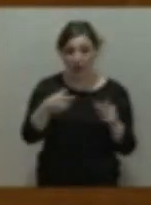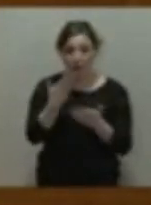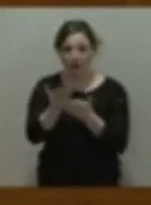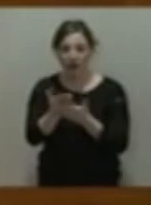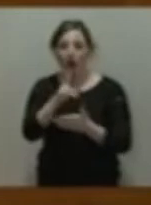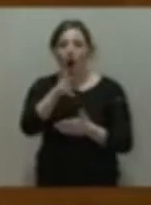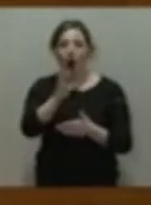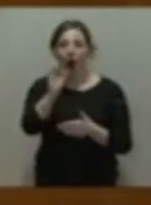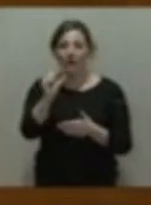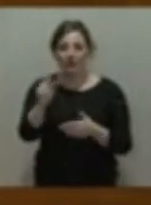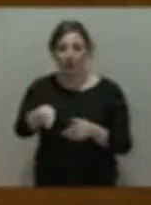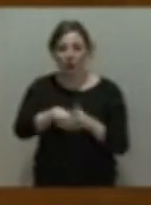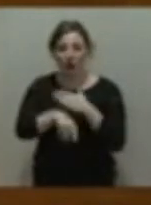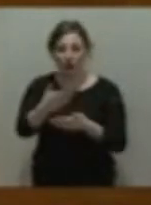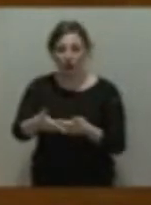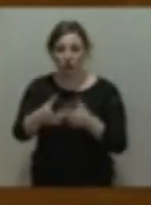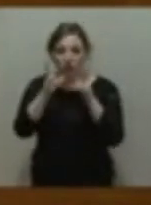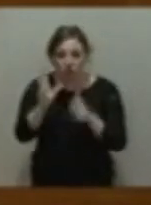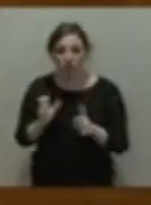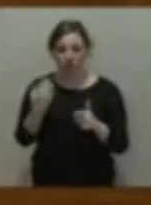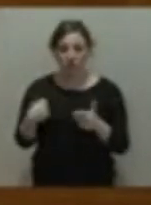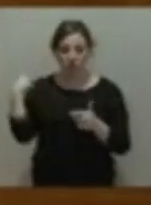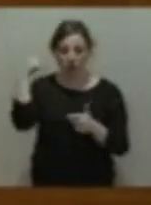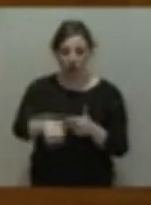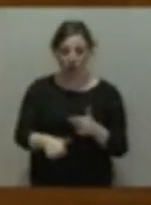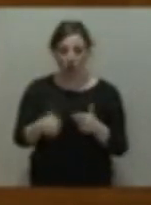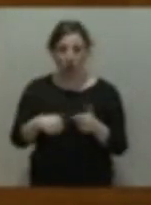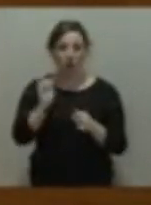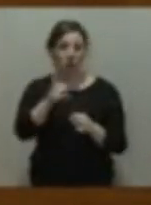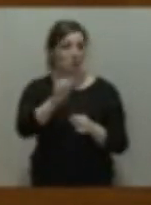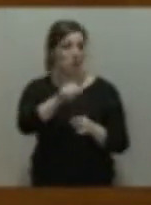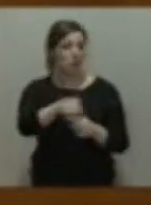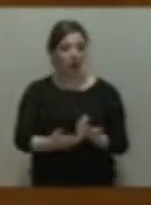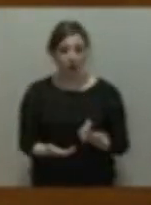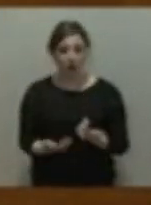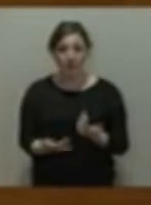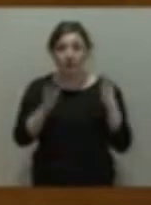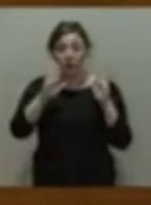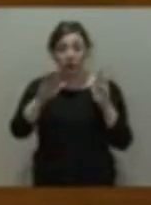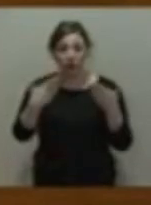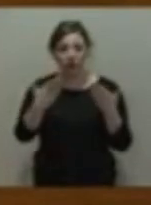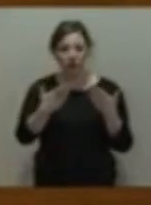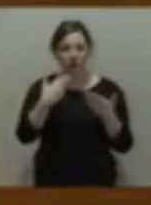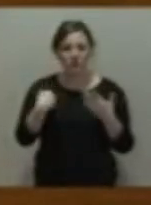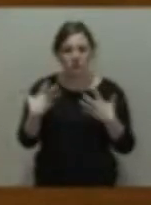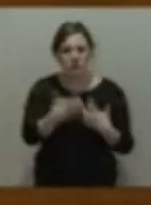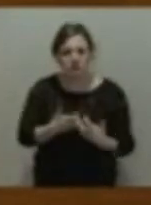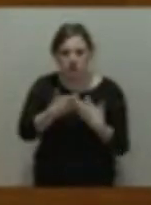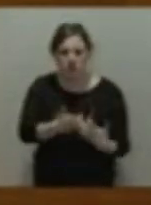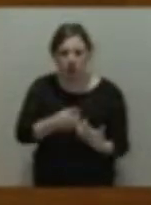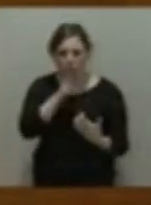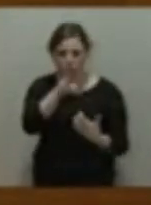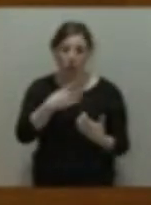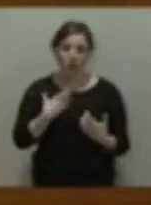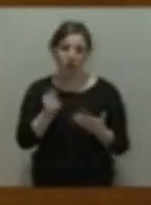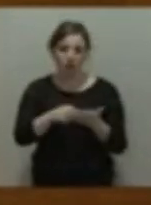y la vigilancia de esta nefasta gestión a lo largo de este periodo sin que se hiciera caso alguno. Y entonces, con pérdidas continuadas por 2 años, se podría haber rescindido el